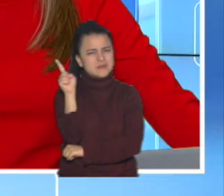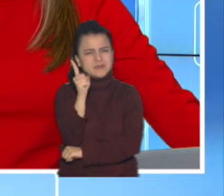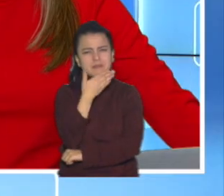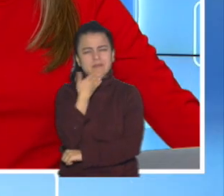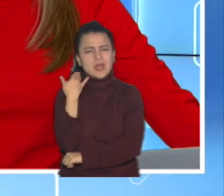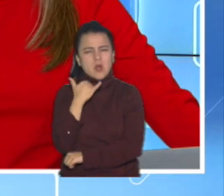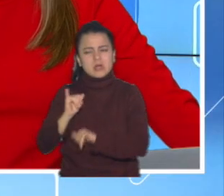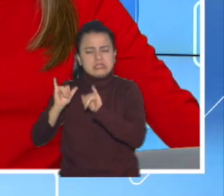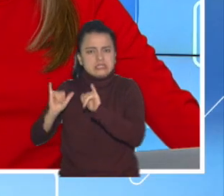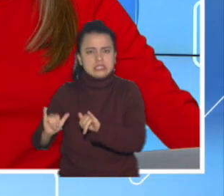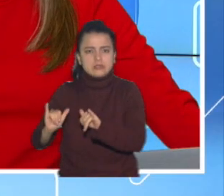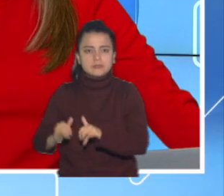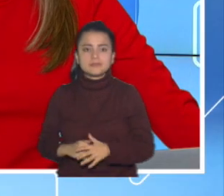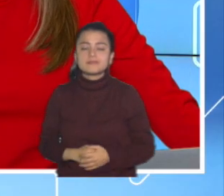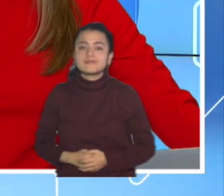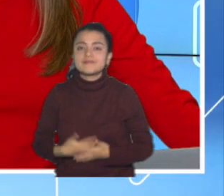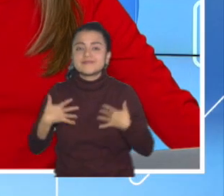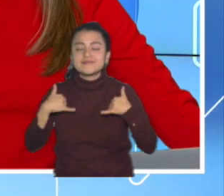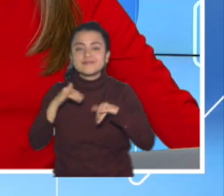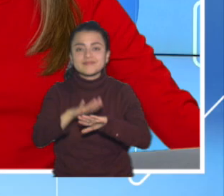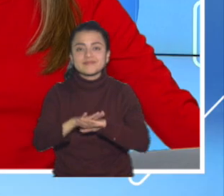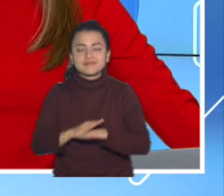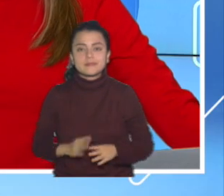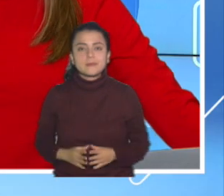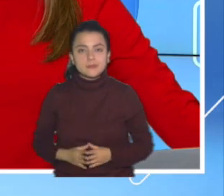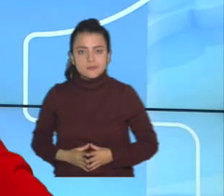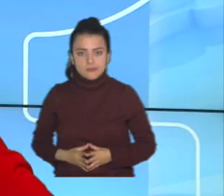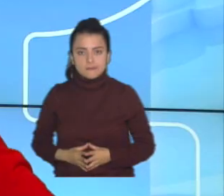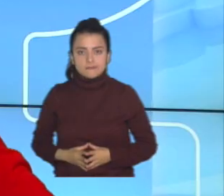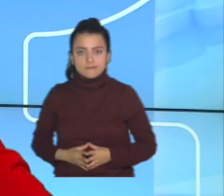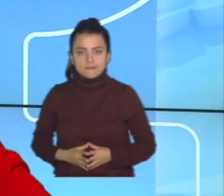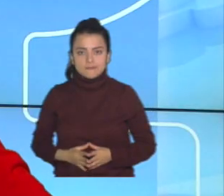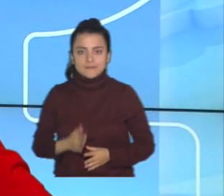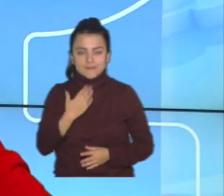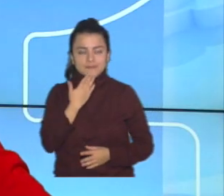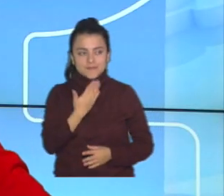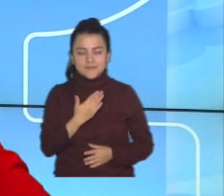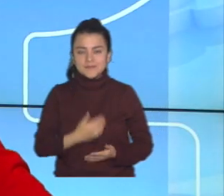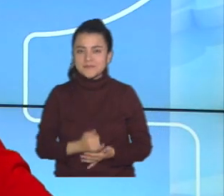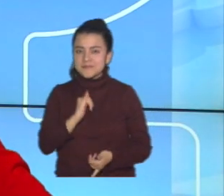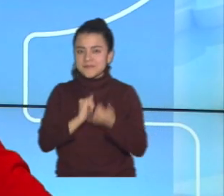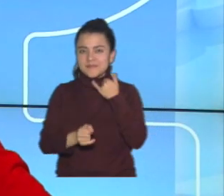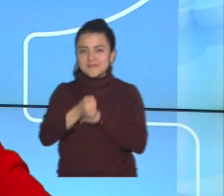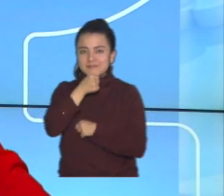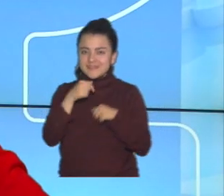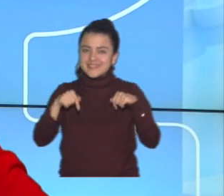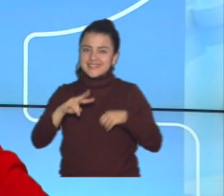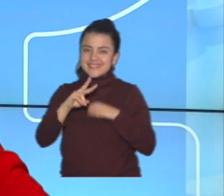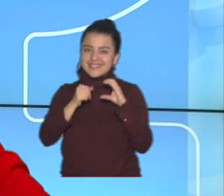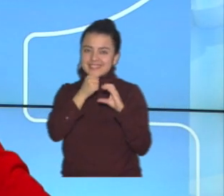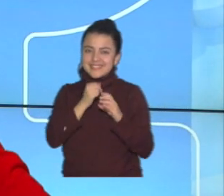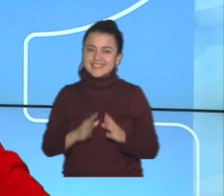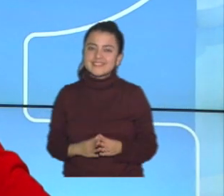informó Ana Mercedes Ariza. Feliz tarde para todos. Ana Mercedes, muchas gracias. Hasta aquí la información en Noticentro